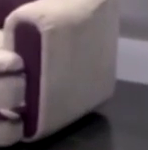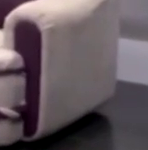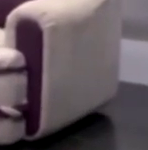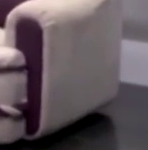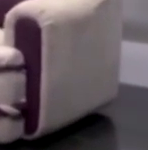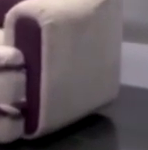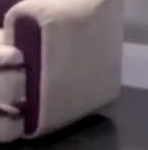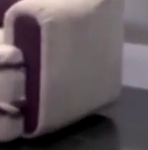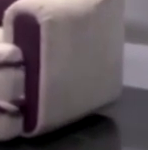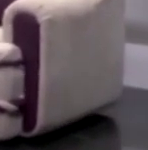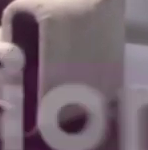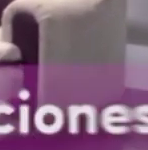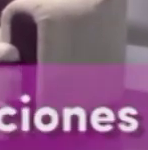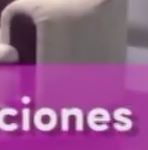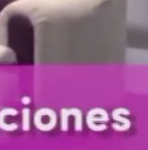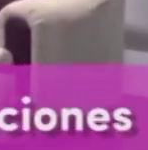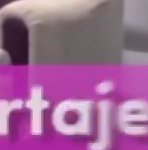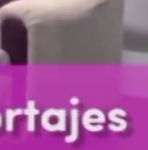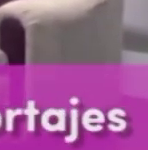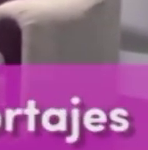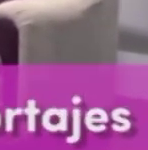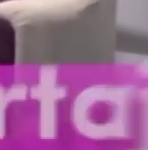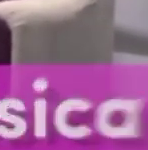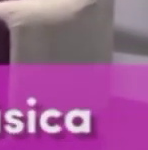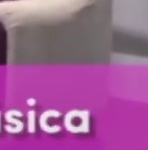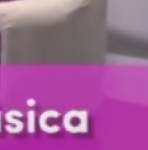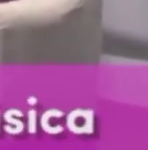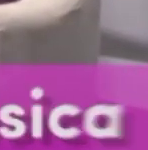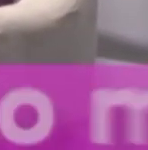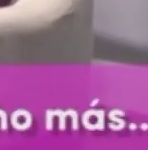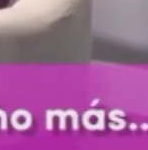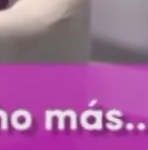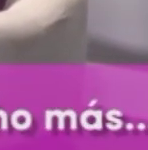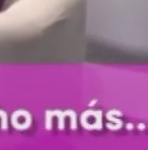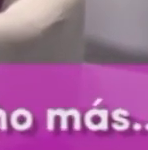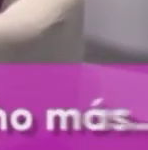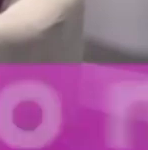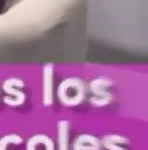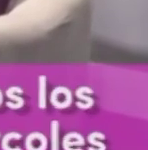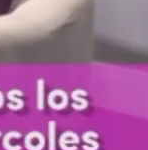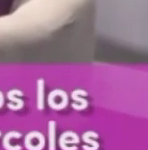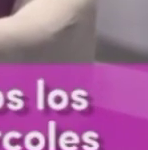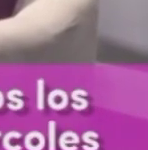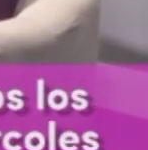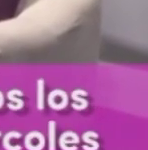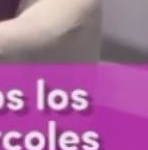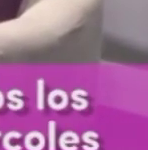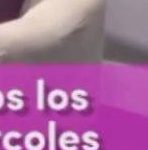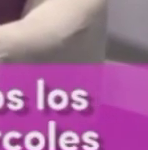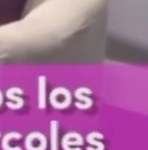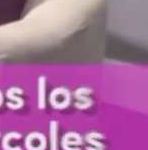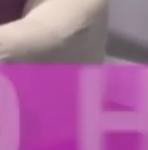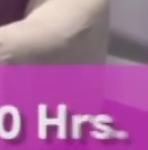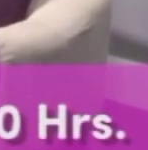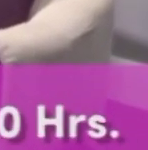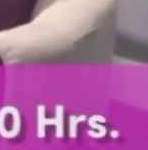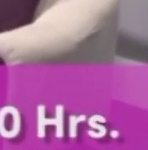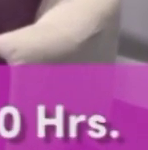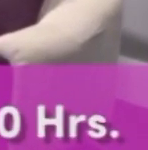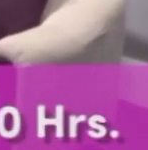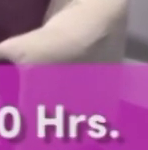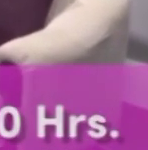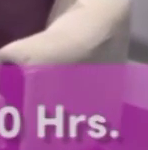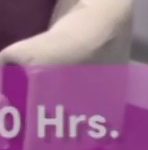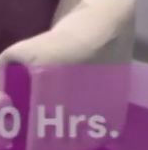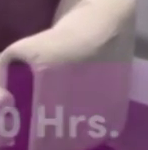Buenas tardes, Tlaxcala te presenta secciones, reportajes, música y mucho más. Ahora te esperamos todos los miércoles en punto